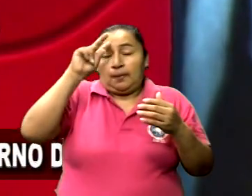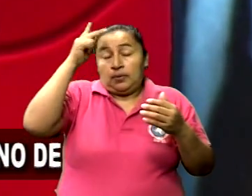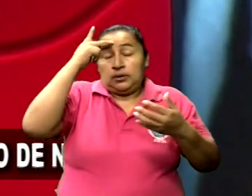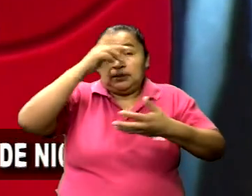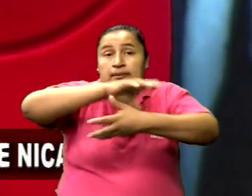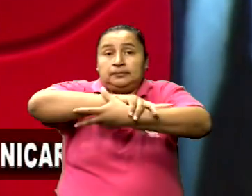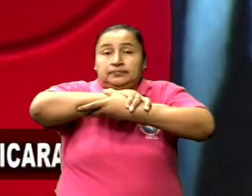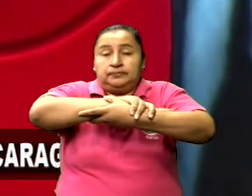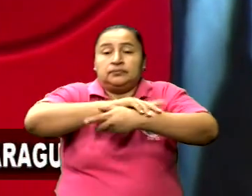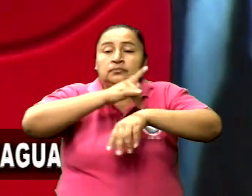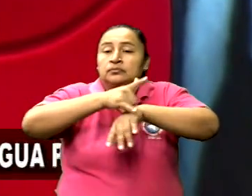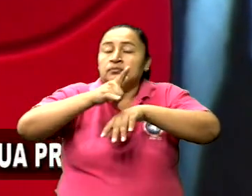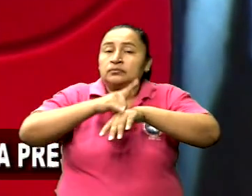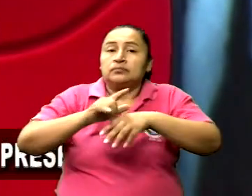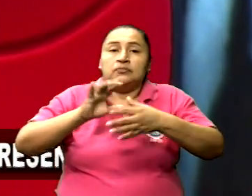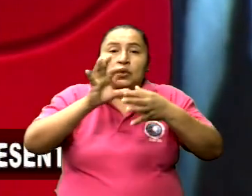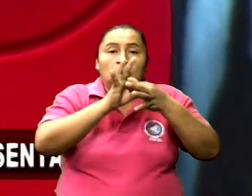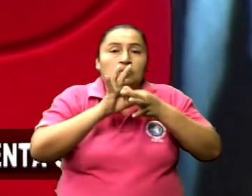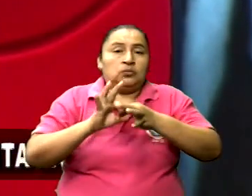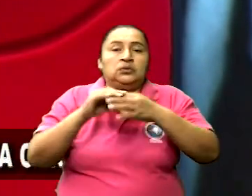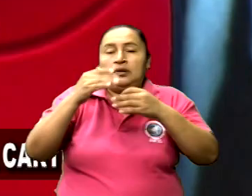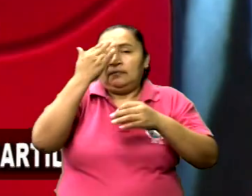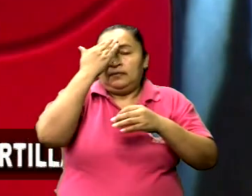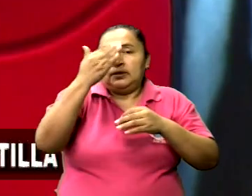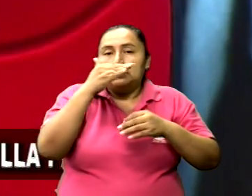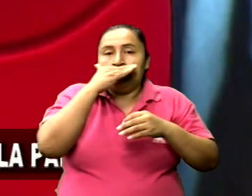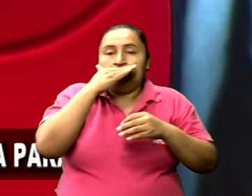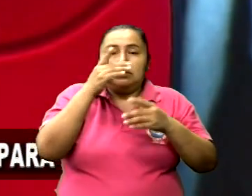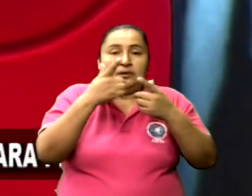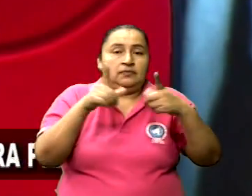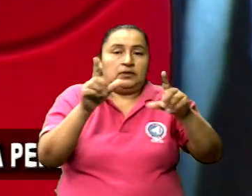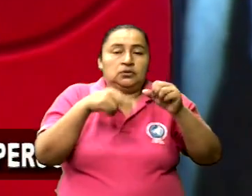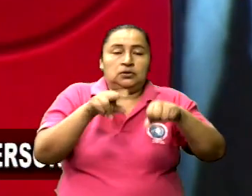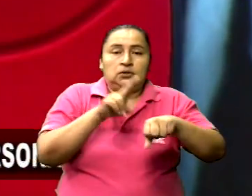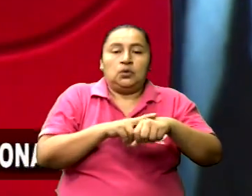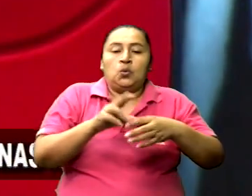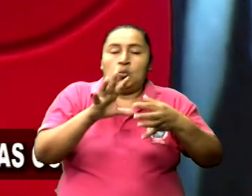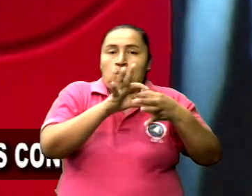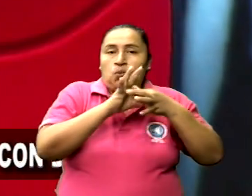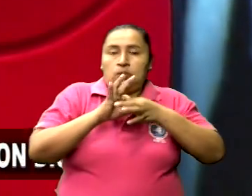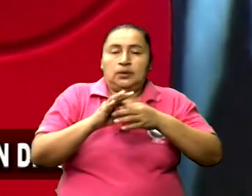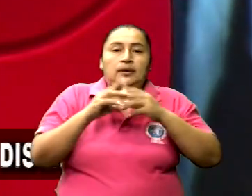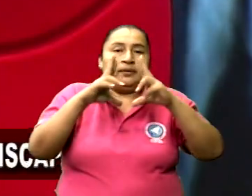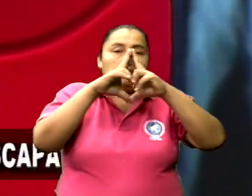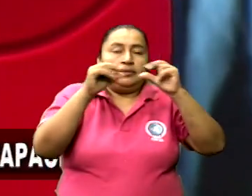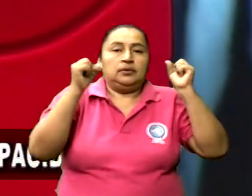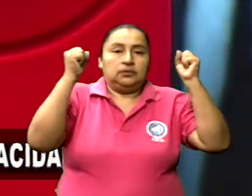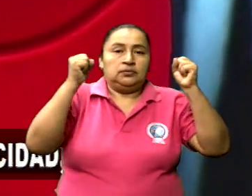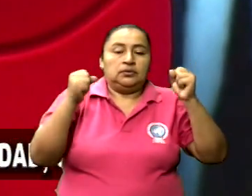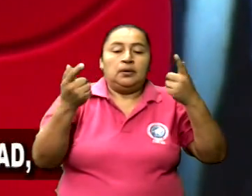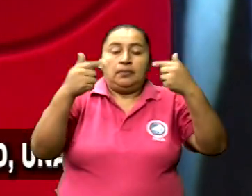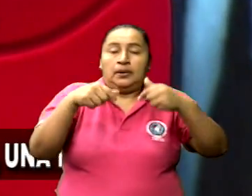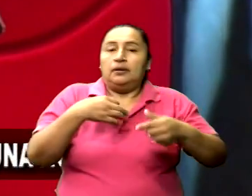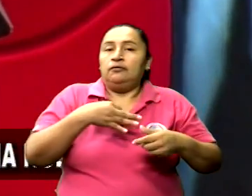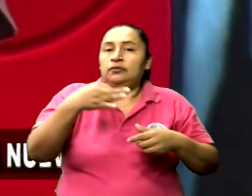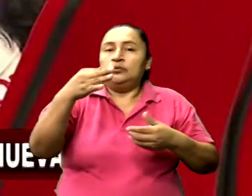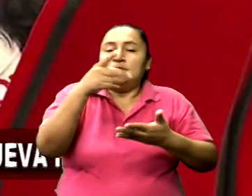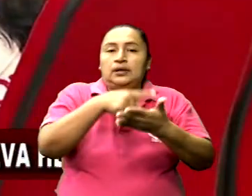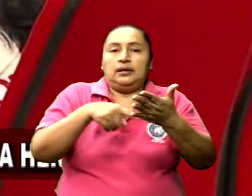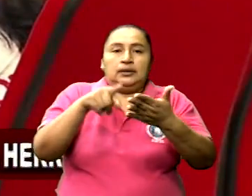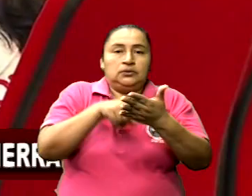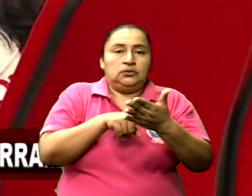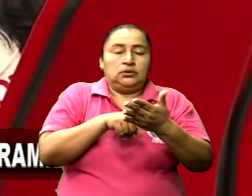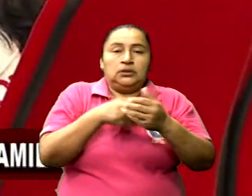alianza del Frente Sandinista de Liberación Nacional Unida Nicaragua Triunfa para las elecciones